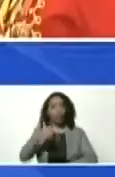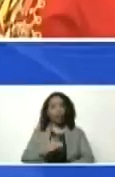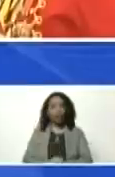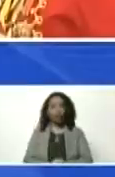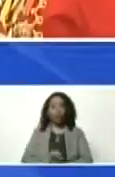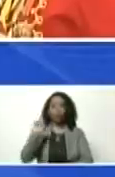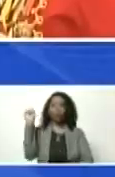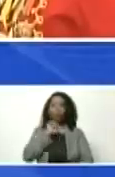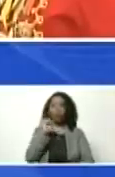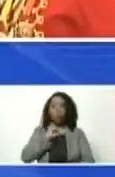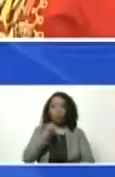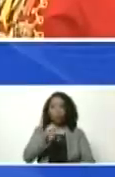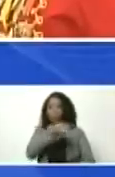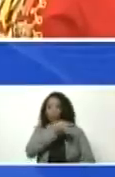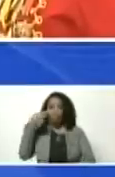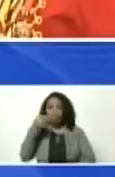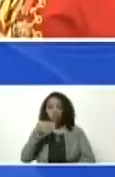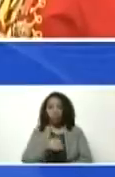Excelente.